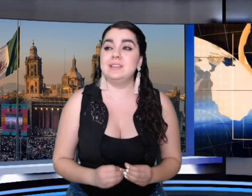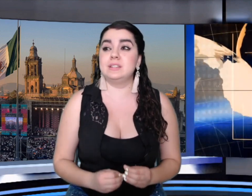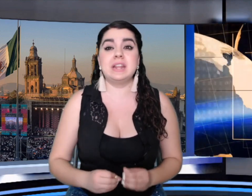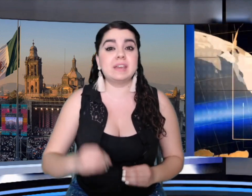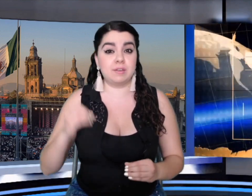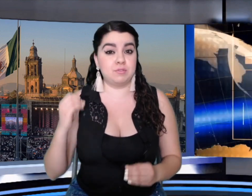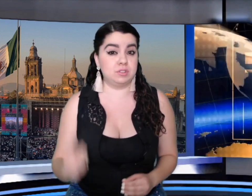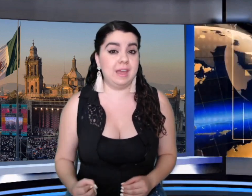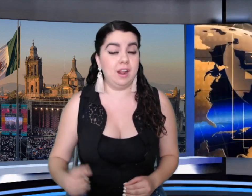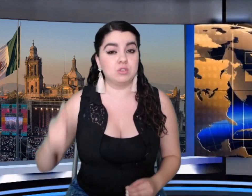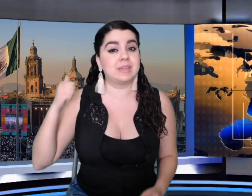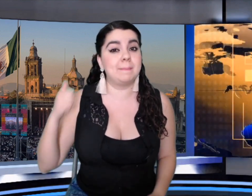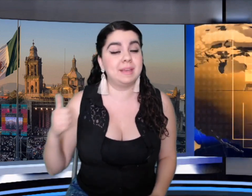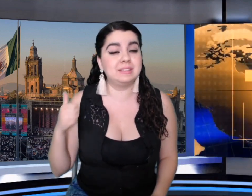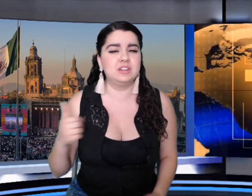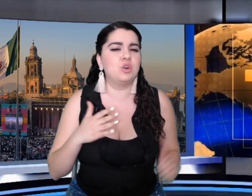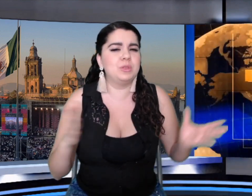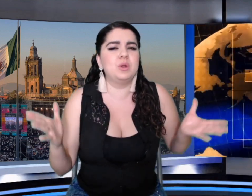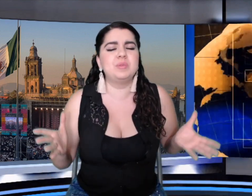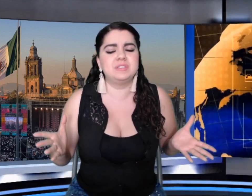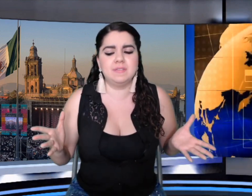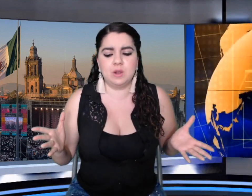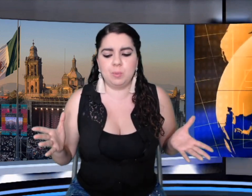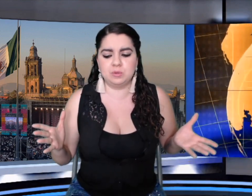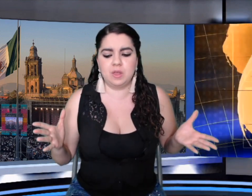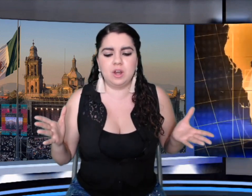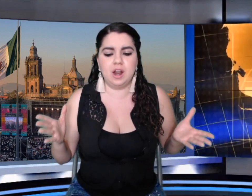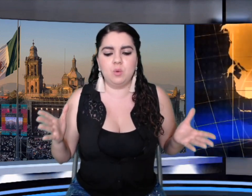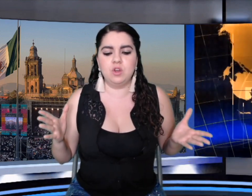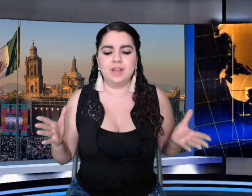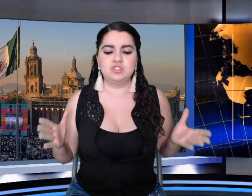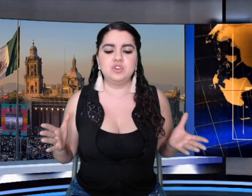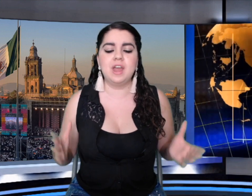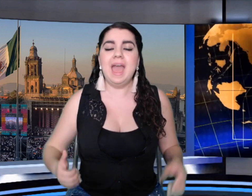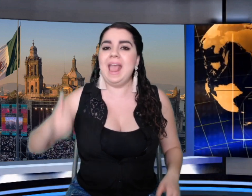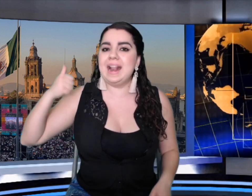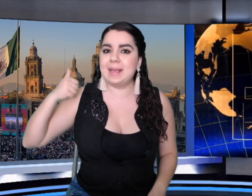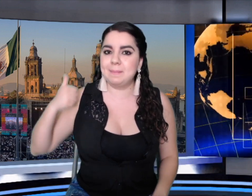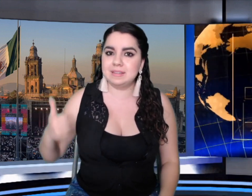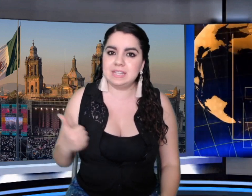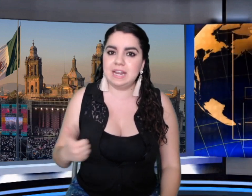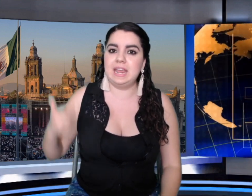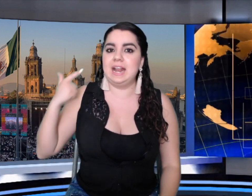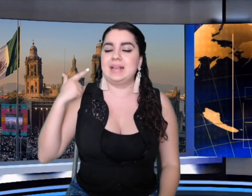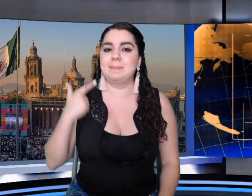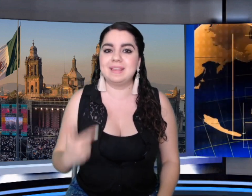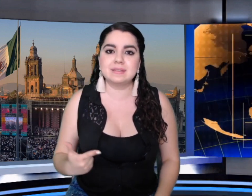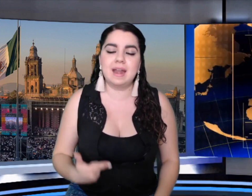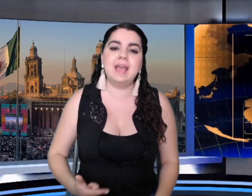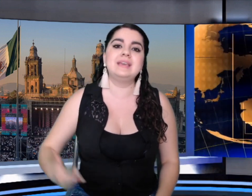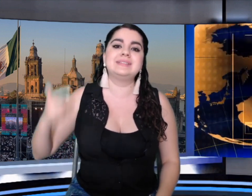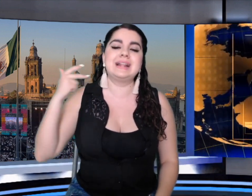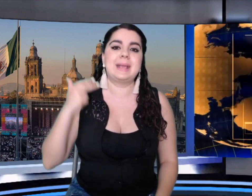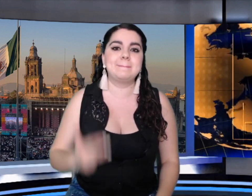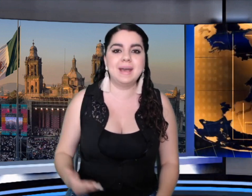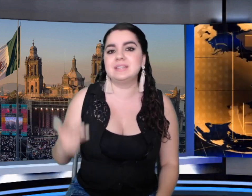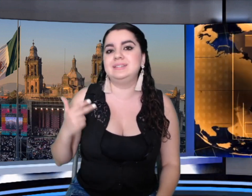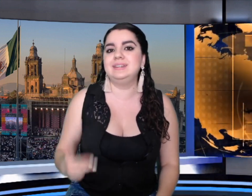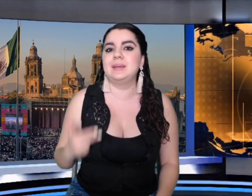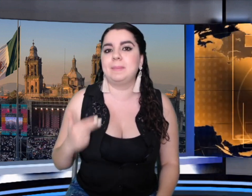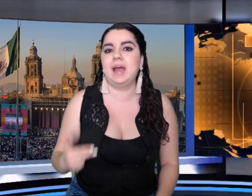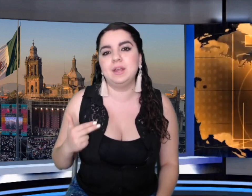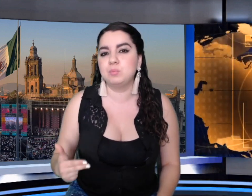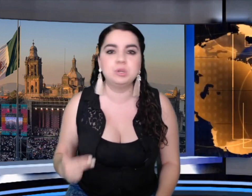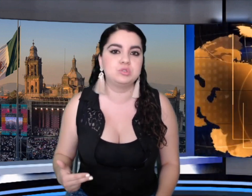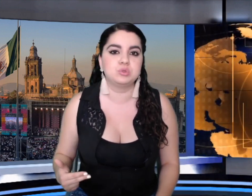pueblo, y se tiene que forzar a los que más tienen. Como dijo el presidente López Obrador en alguna ocasión, el que más tiene, el que más gana, es el que más